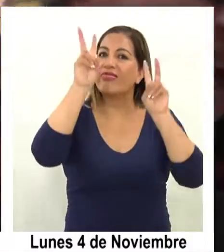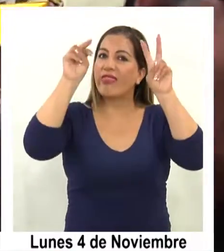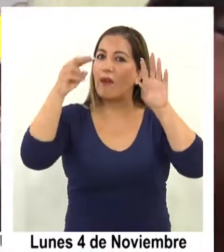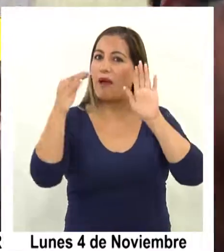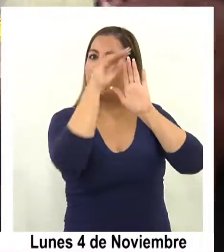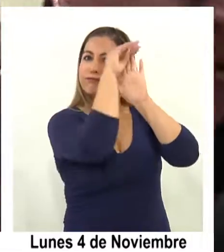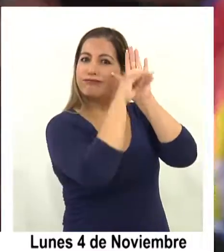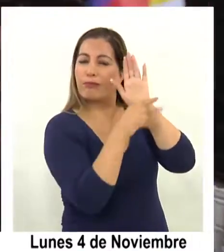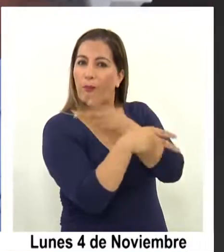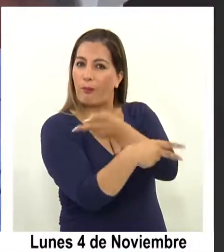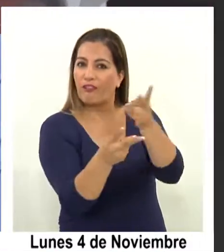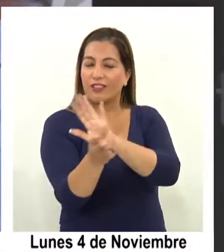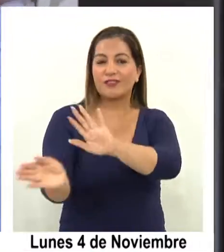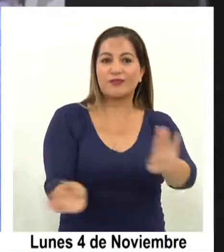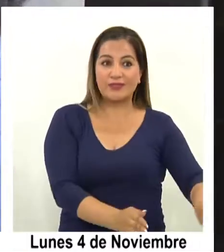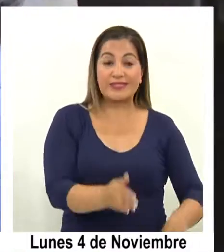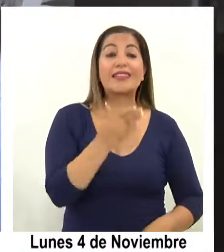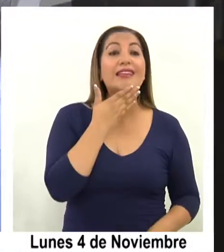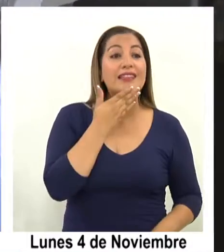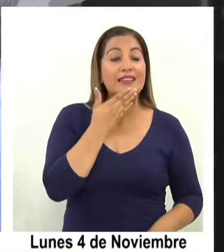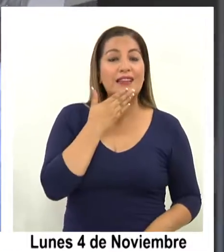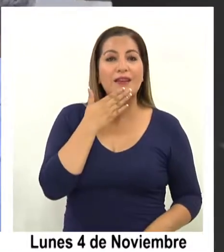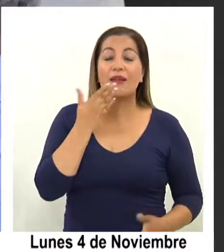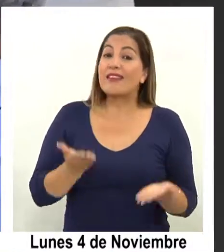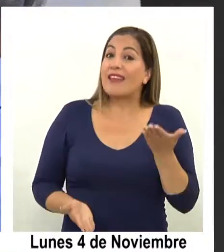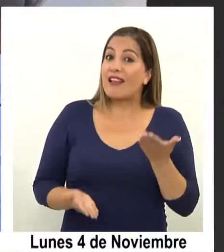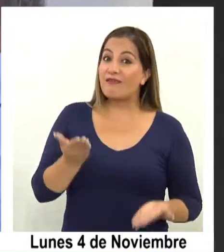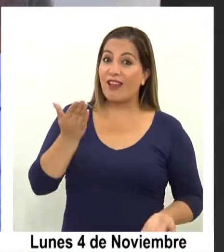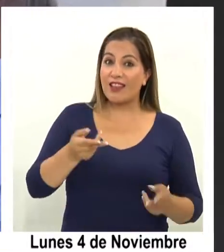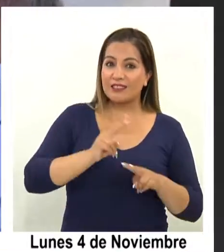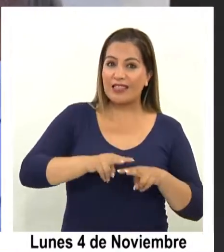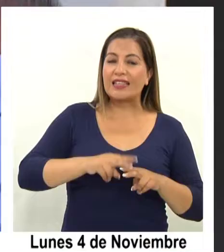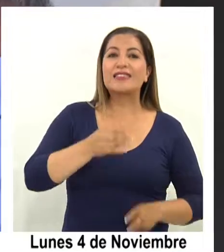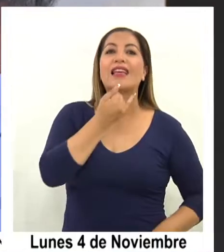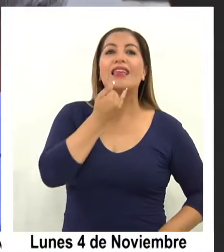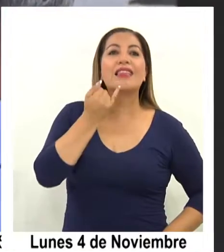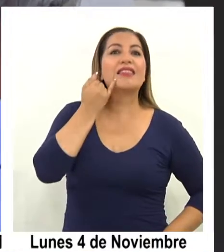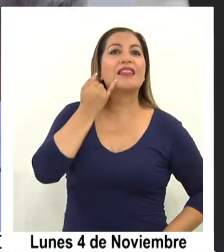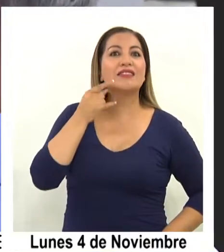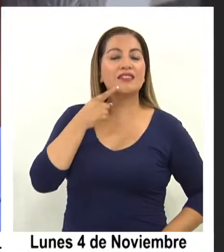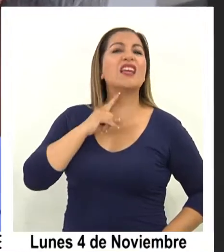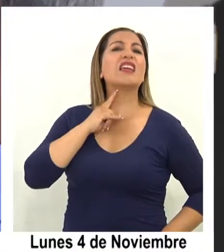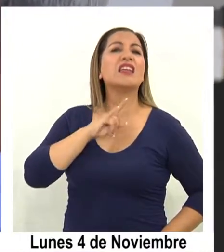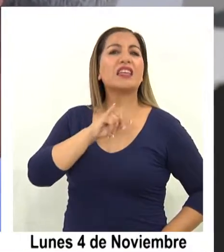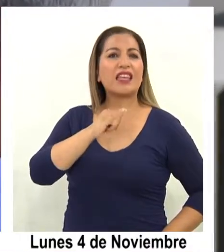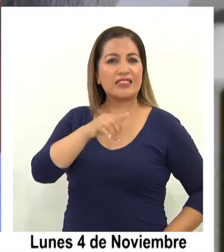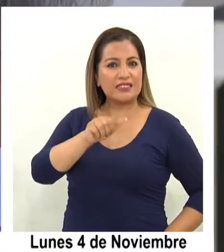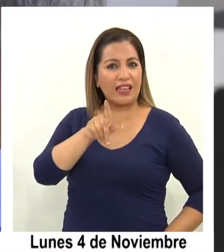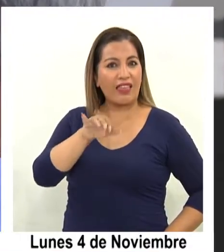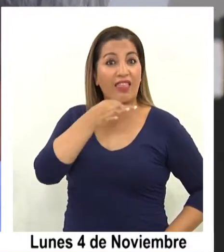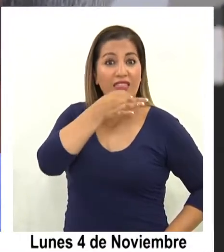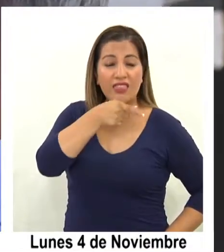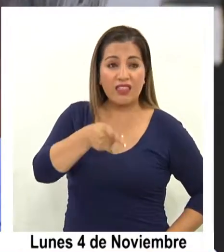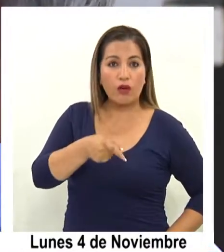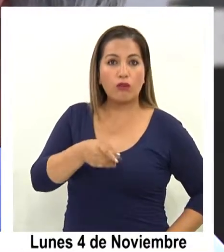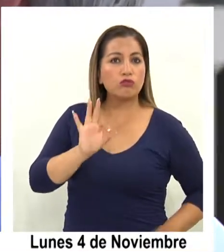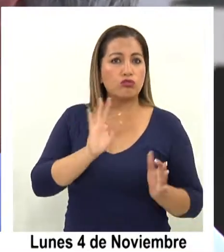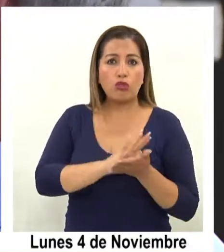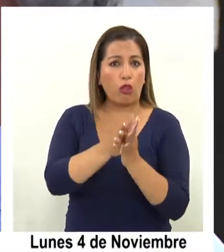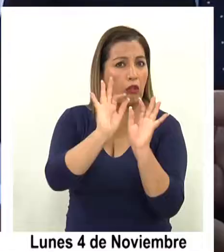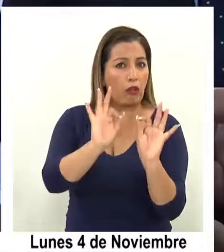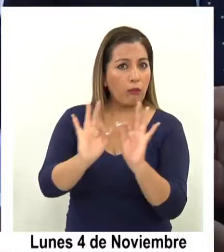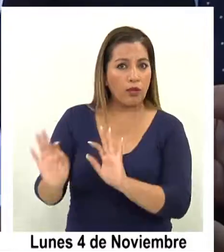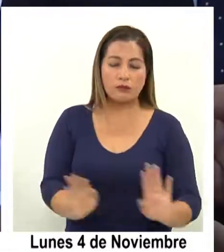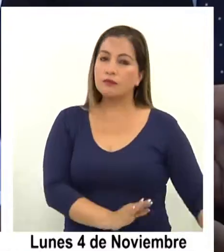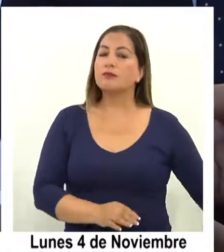sociales en la agenda pública. Mientras que en el balance entregado por el intendente Miguel Ángel Quesada se habla de normalidad.